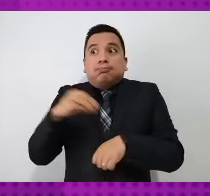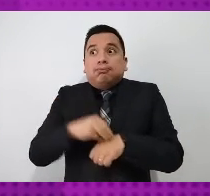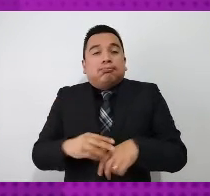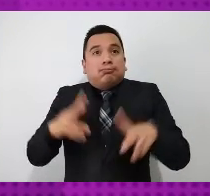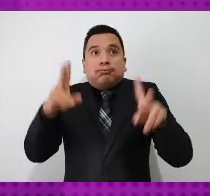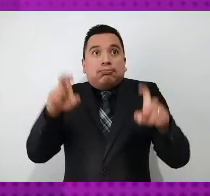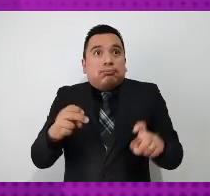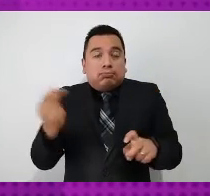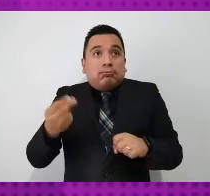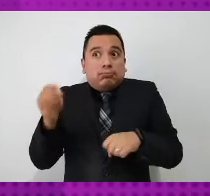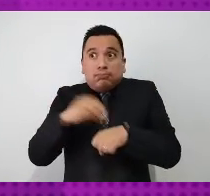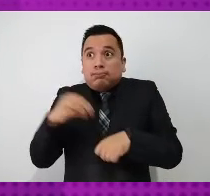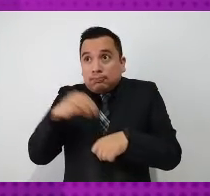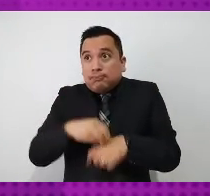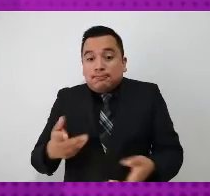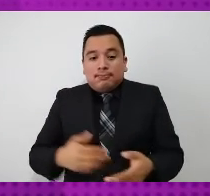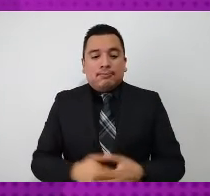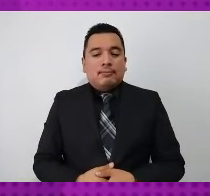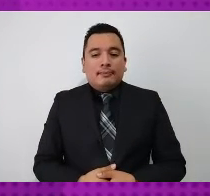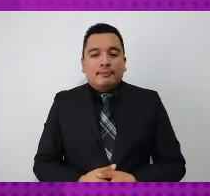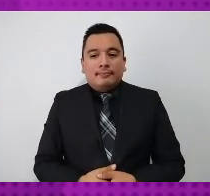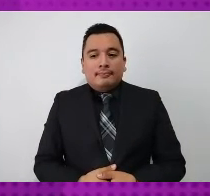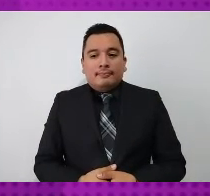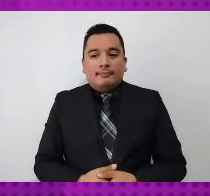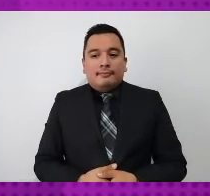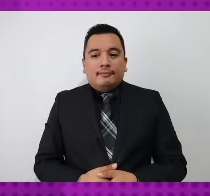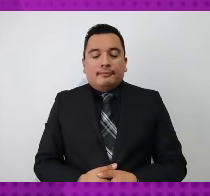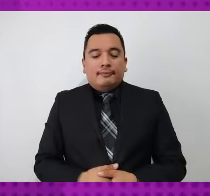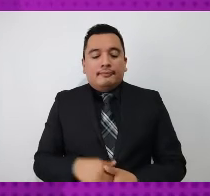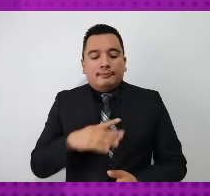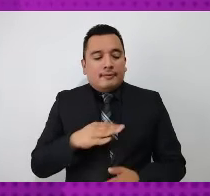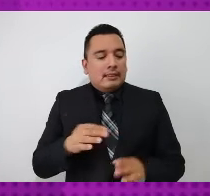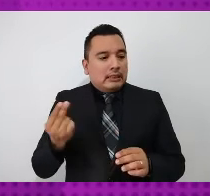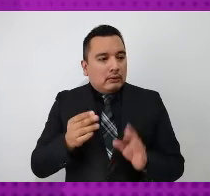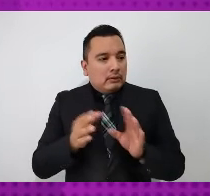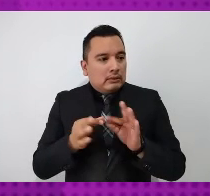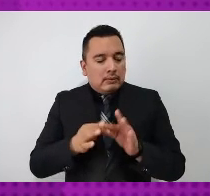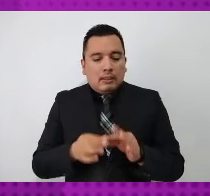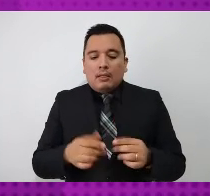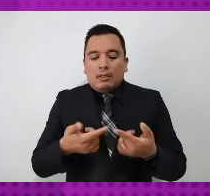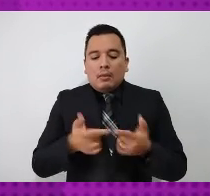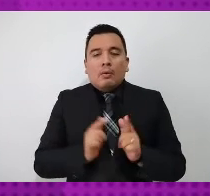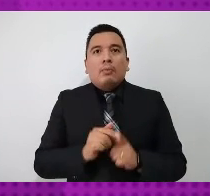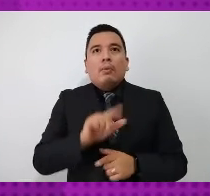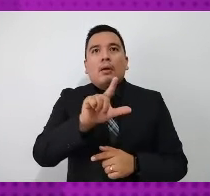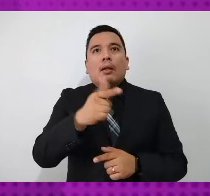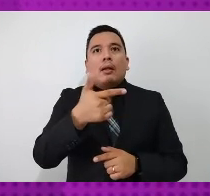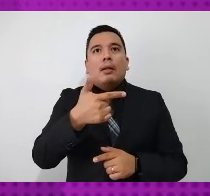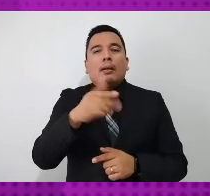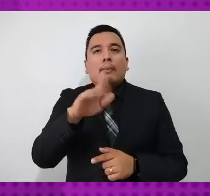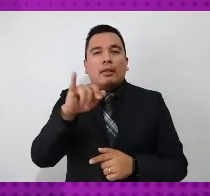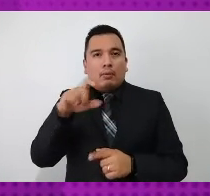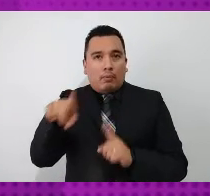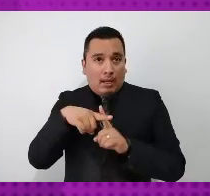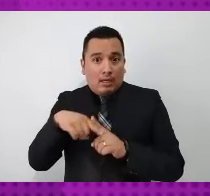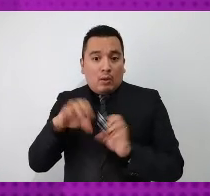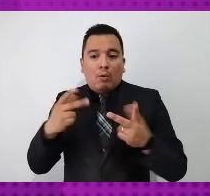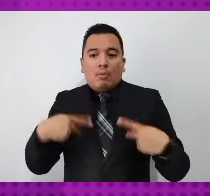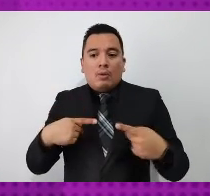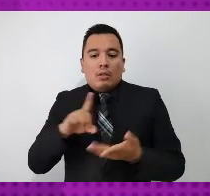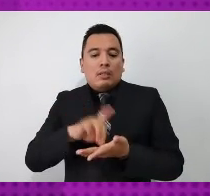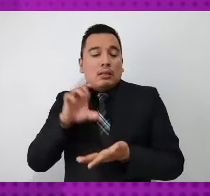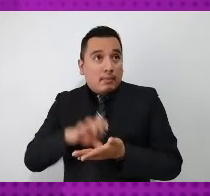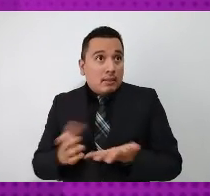se sigue esté dando a conocer la diversidad sexual esté la inclusión de las personas con discapacidad y su capacidad perdón